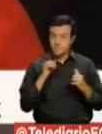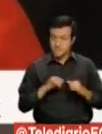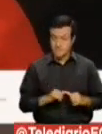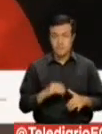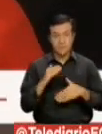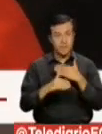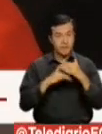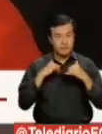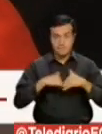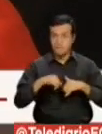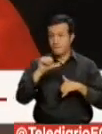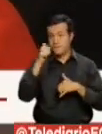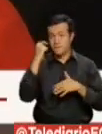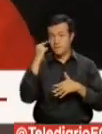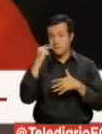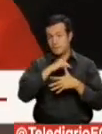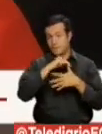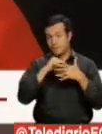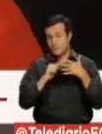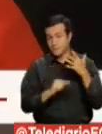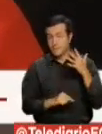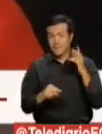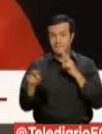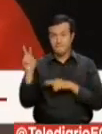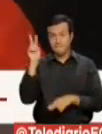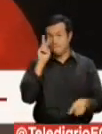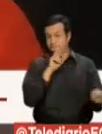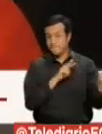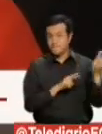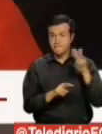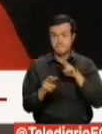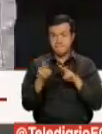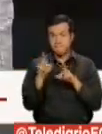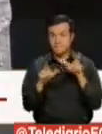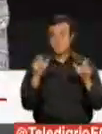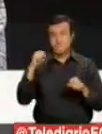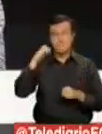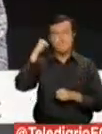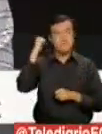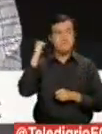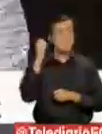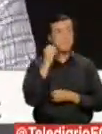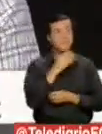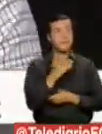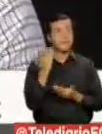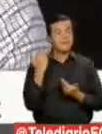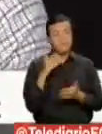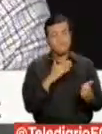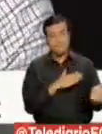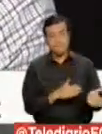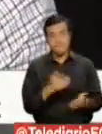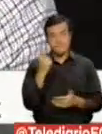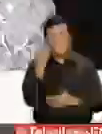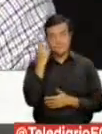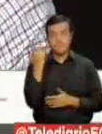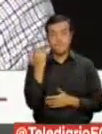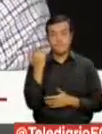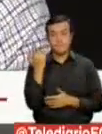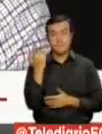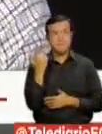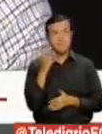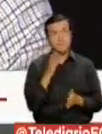estamos mirando también otras formas de defender nuestros derechos. Nos cuesta creer que alguien se oponga